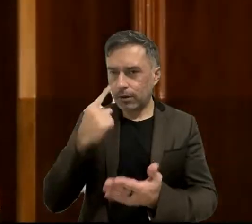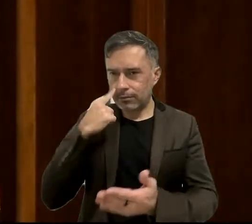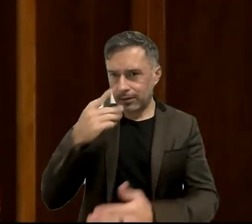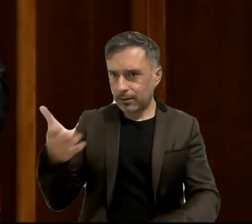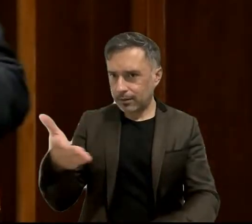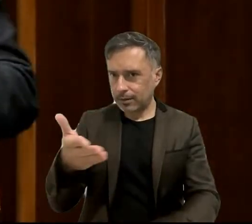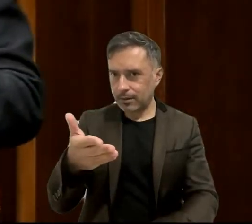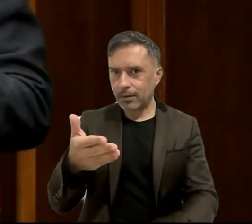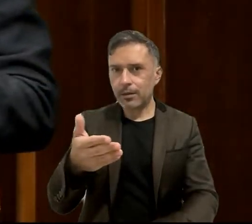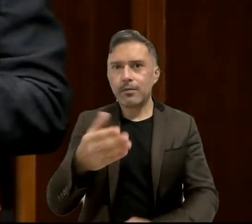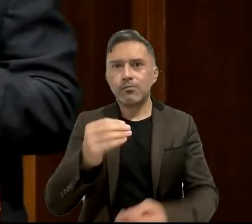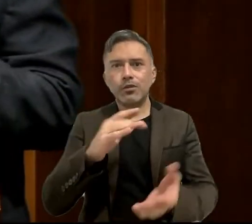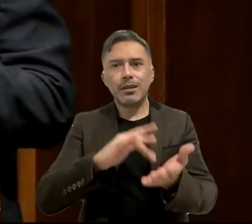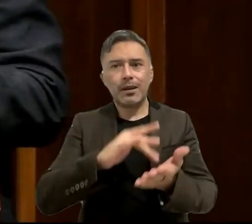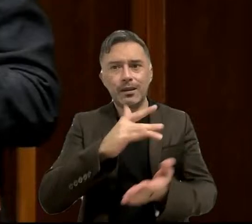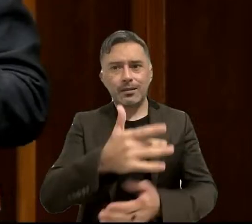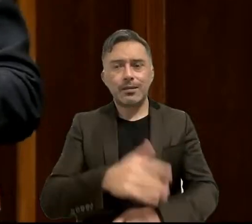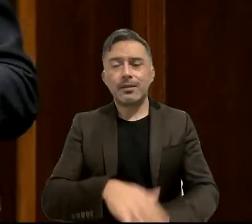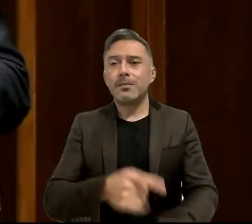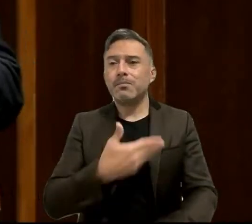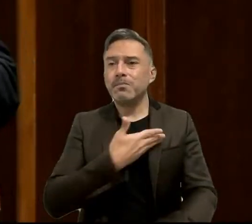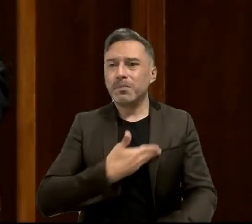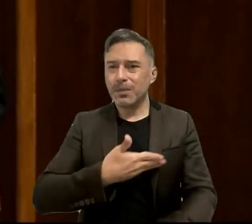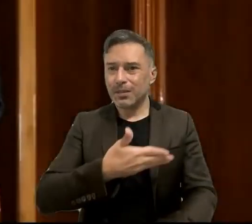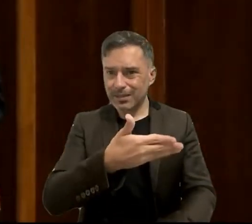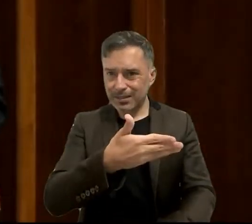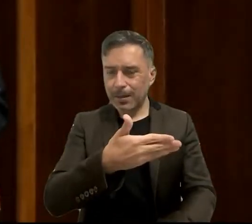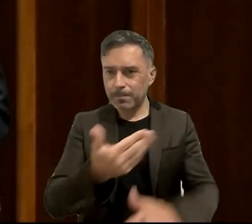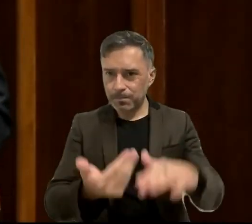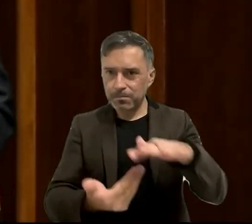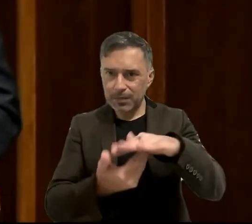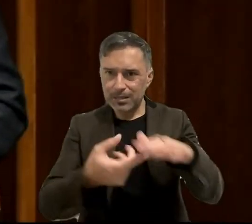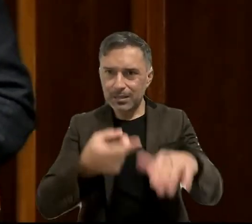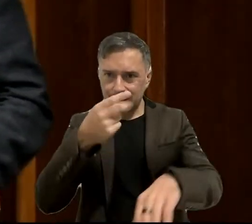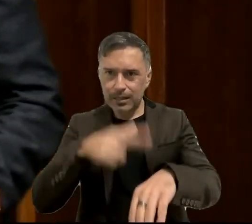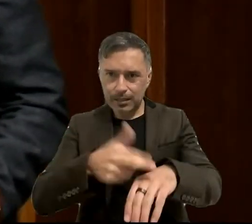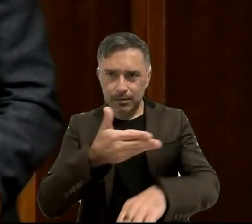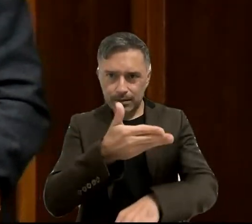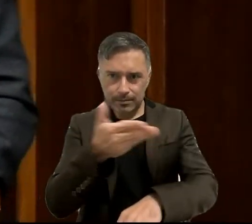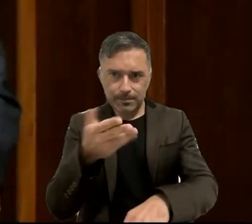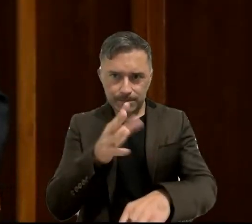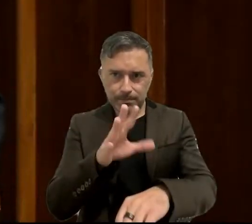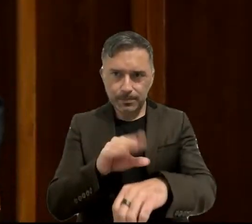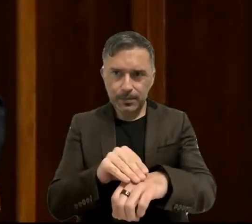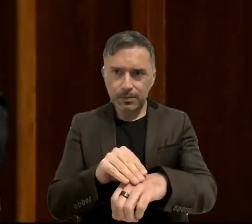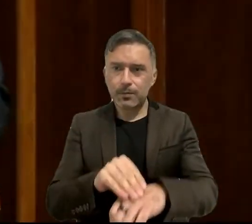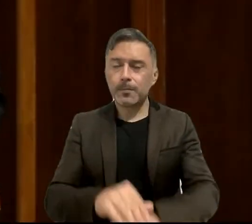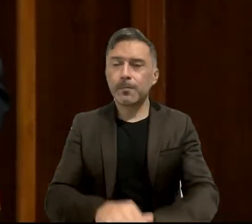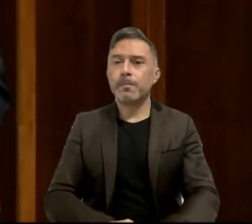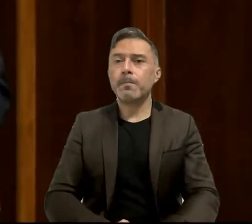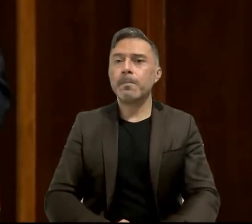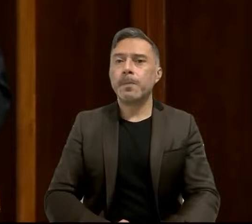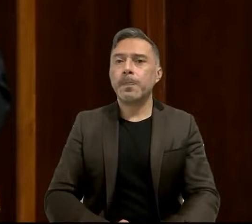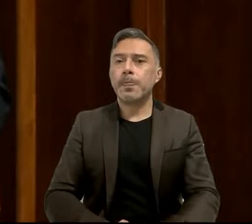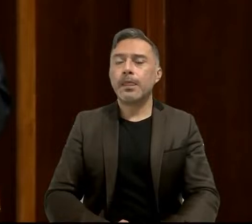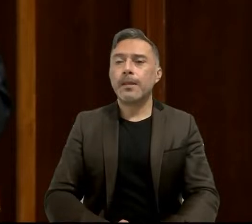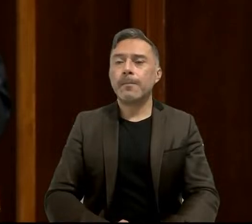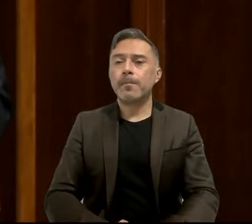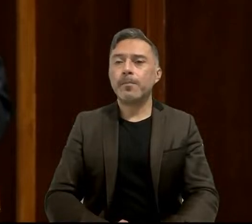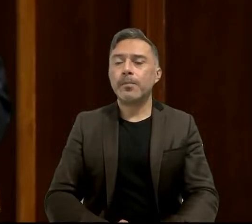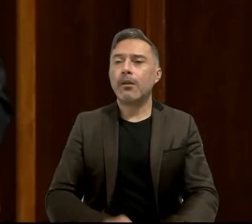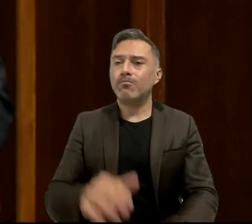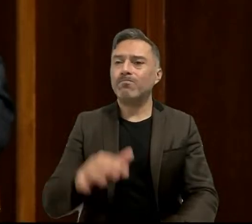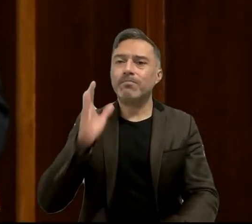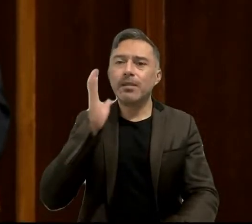Muchas gracias, con el permiso de la presidencia y de la mesa directiva. A nuestra querida